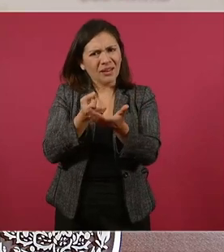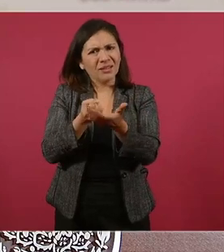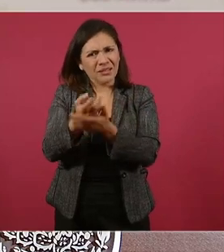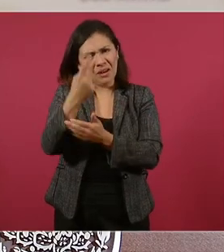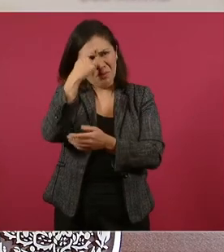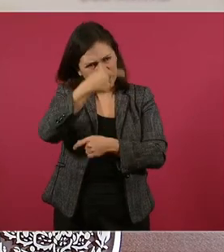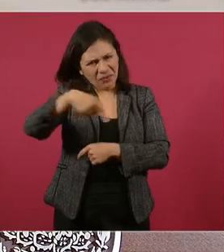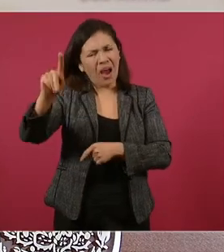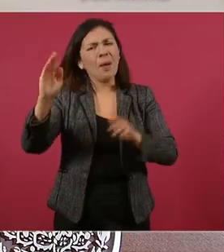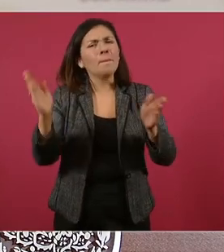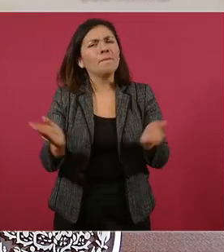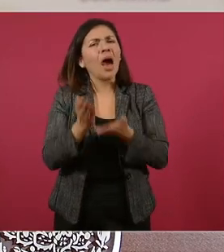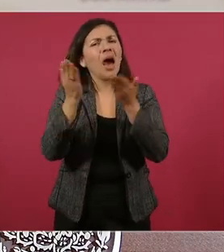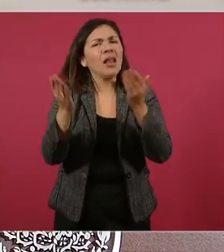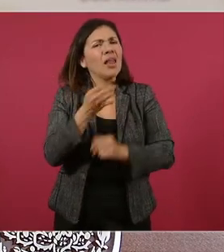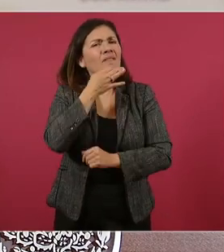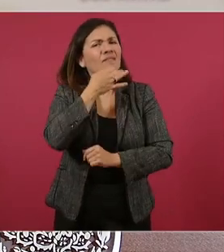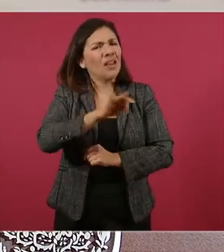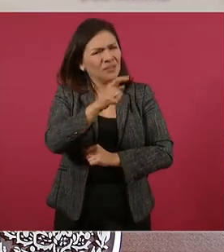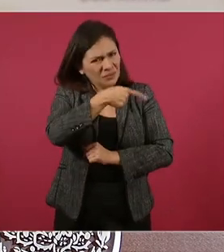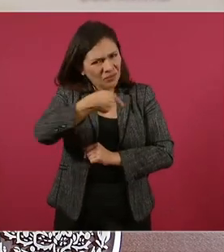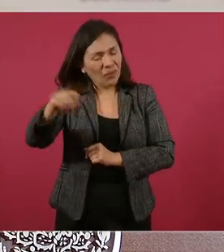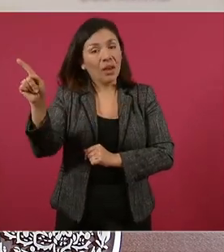a bailar.